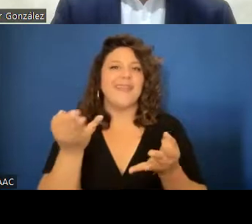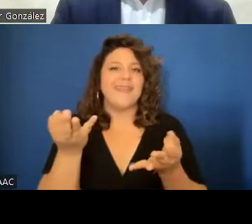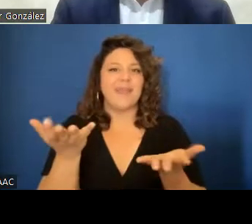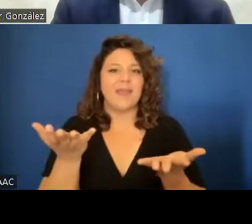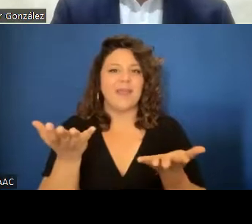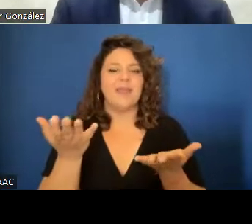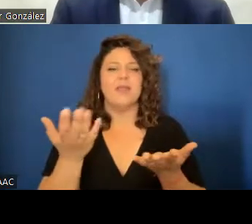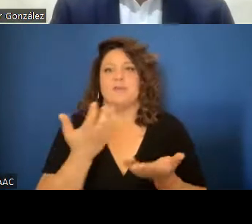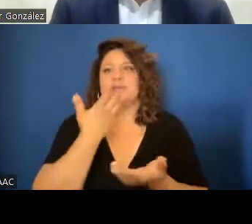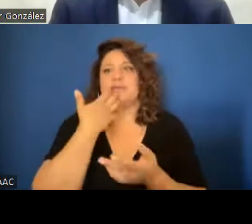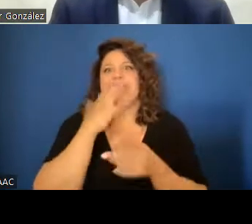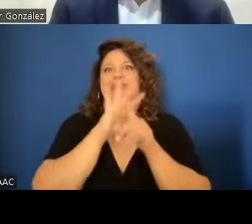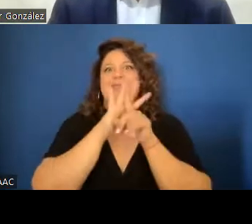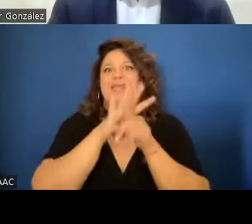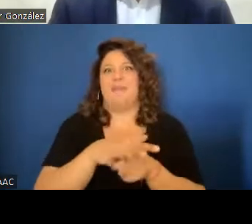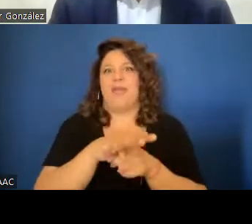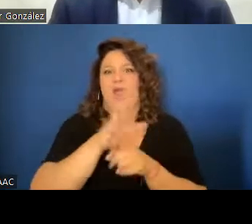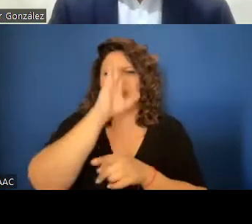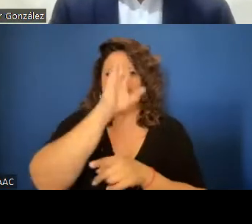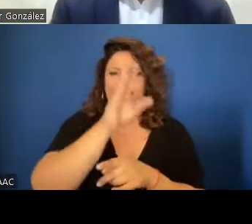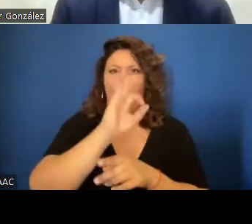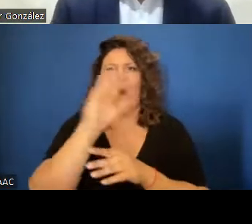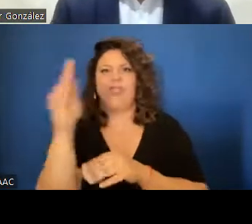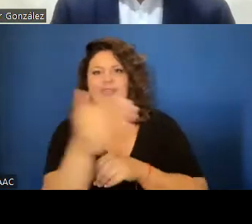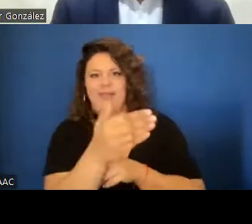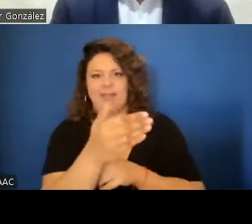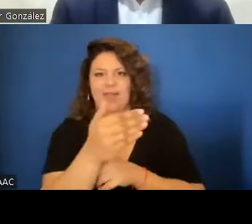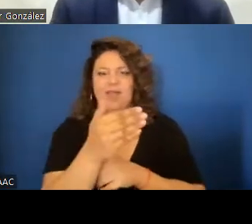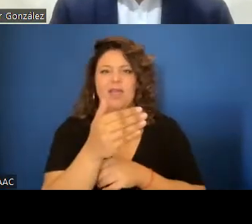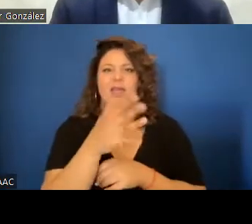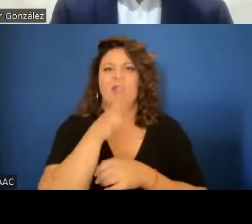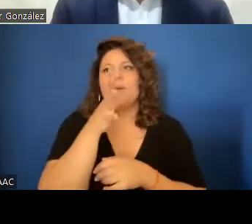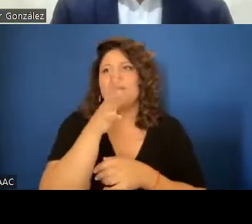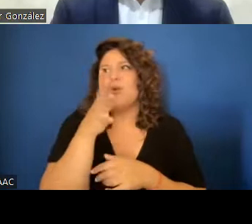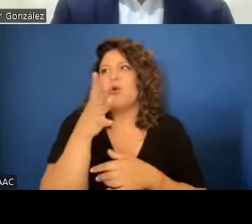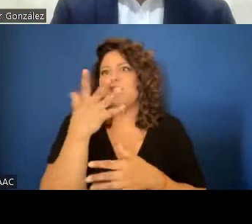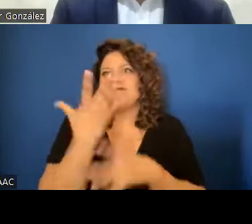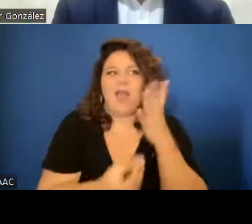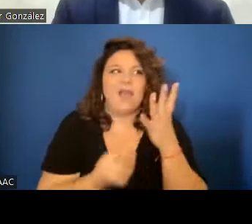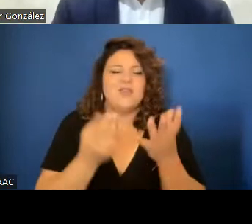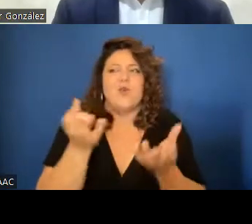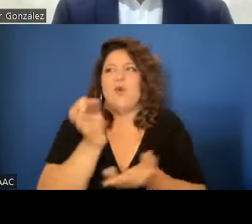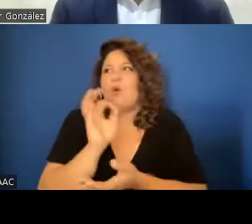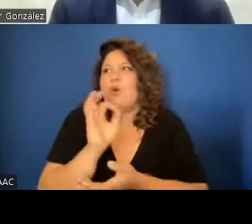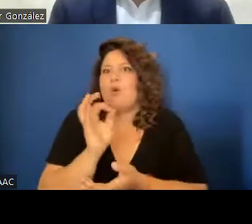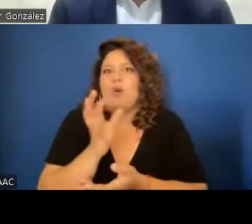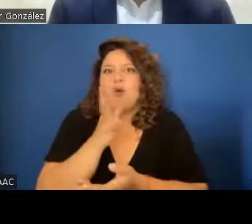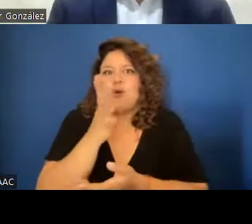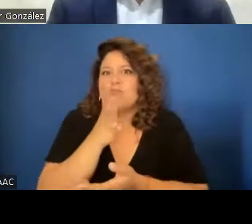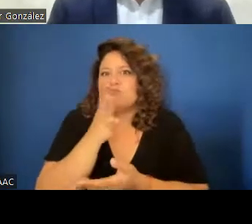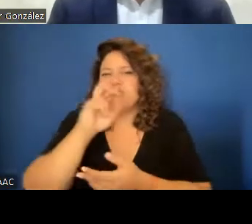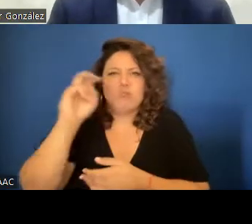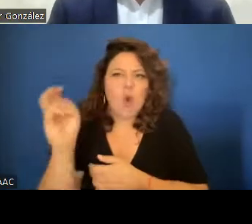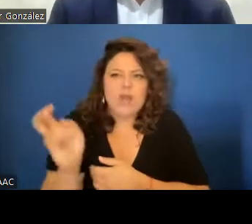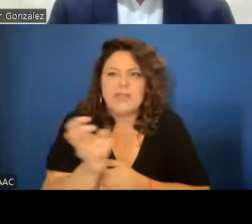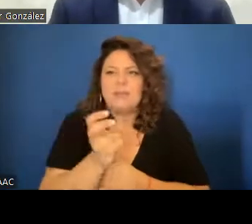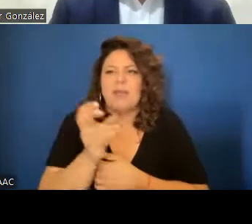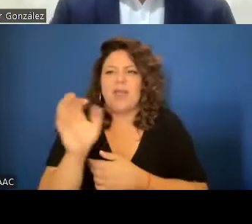laboral. Y además, pues bueno, porque crea una autoridad independiente para la igualdad de trato y